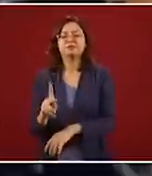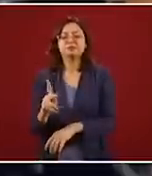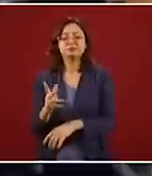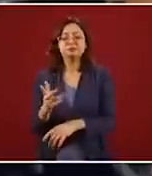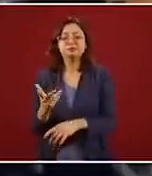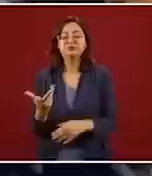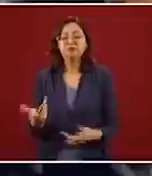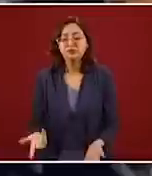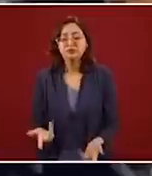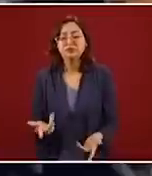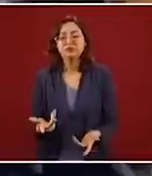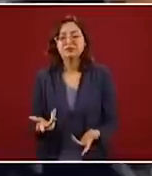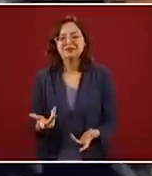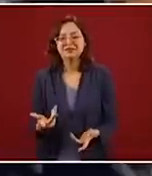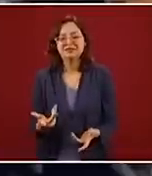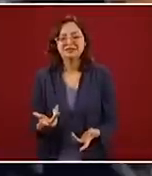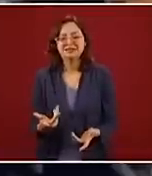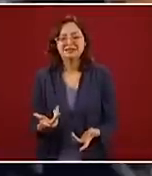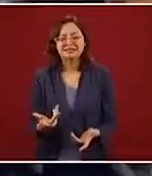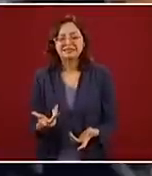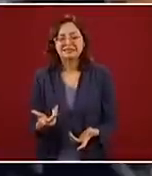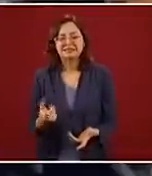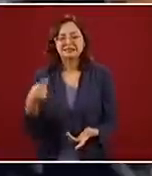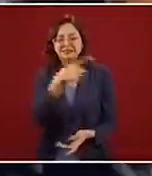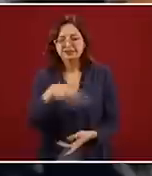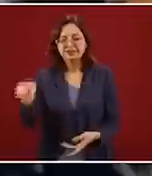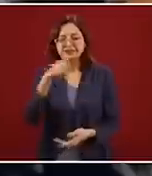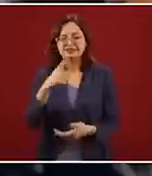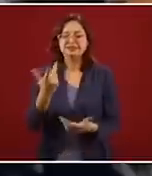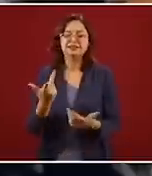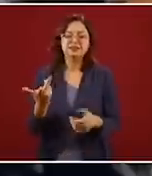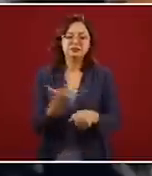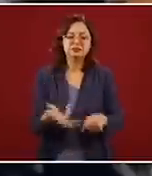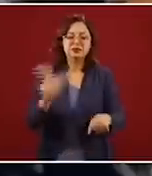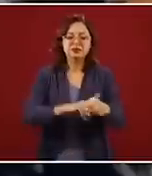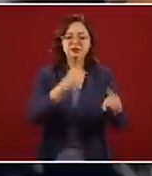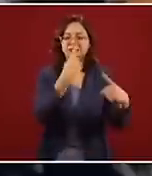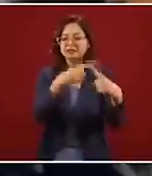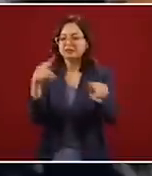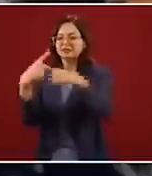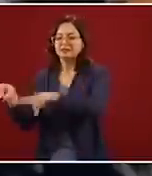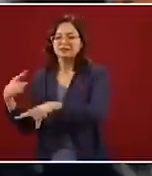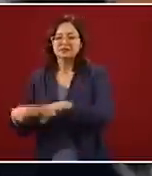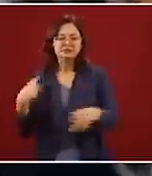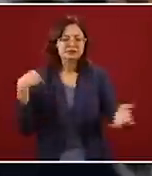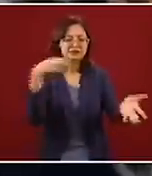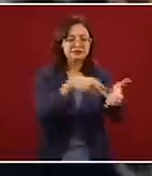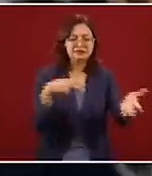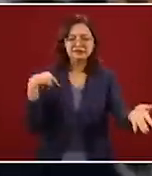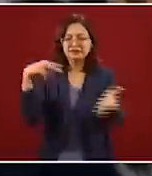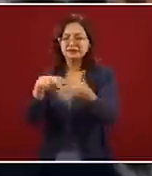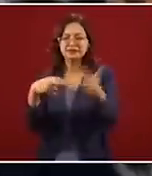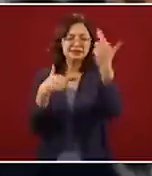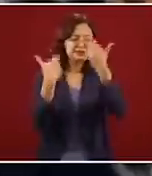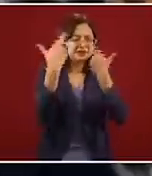esta infraestructura de salud tan precaria, tan rezagada, etcétera, tan lacerante, pues es muy loable. Yo he visto que van